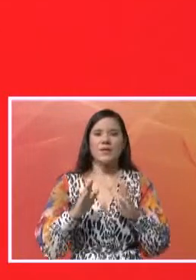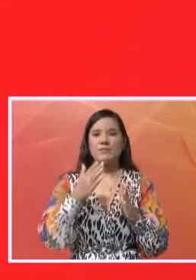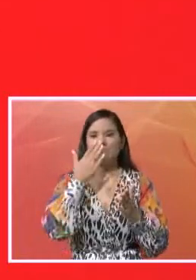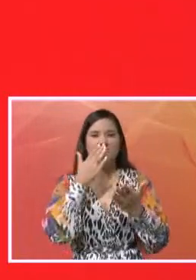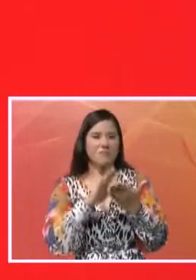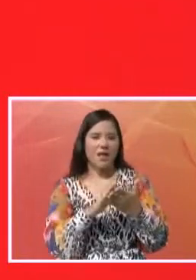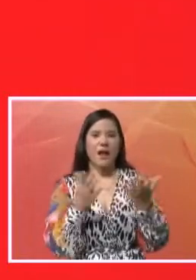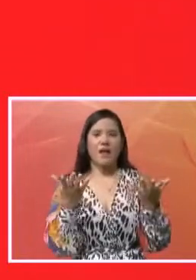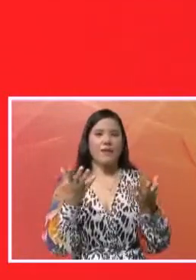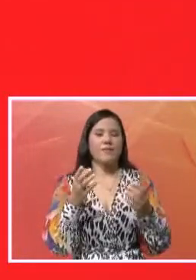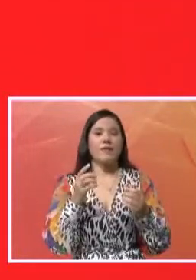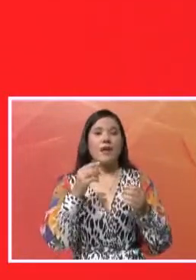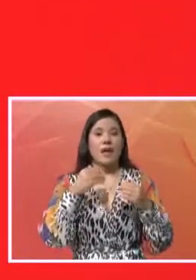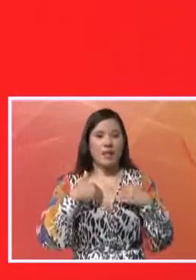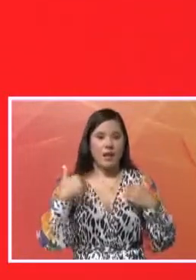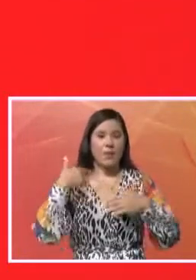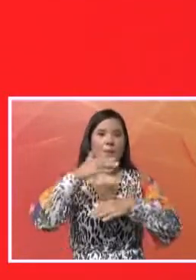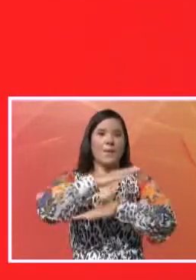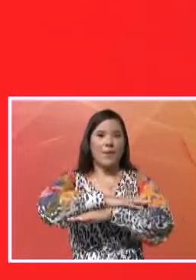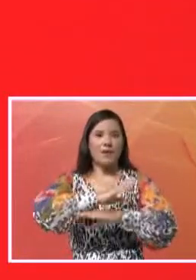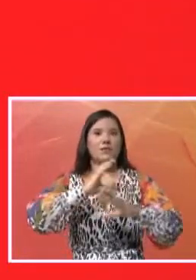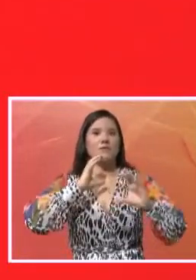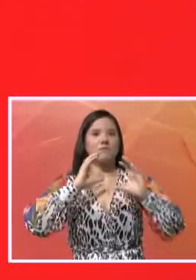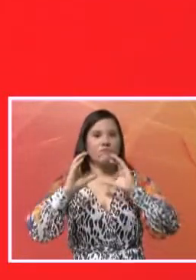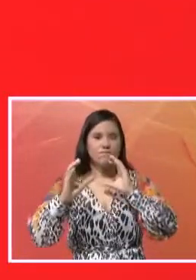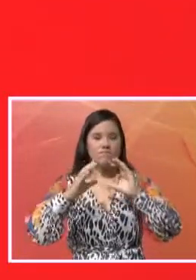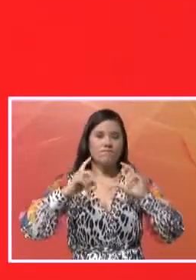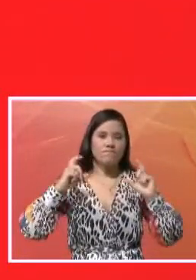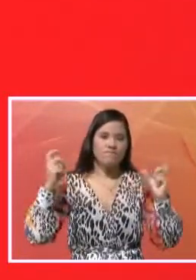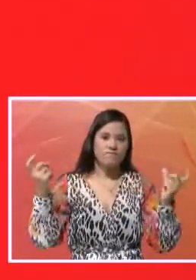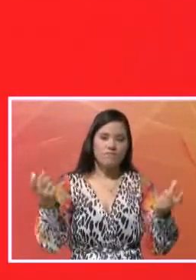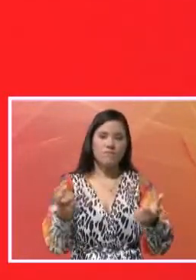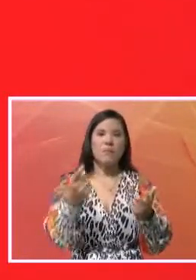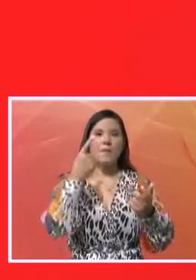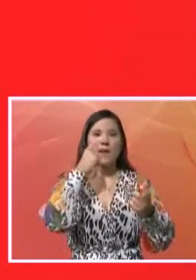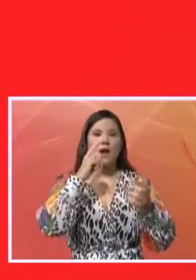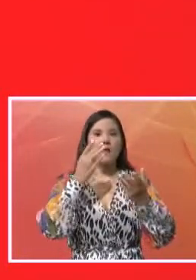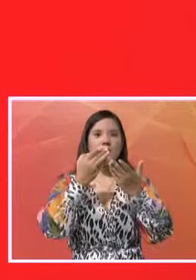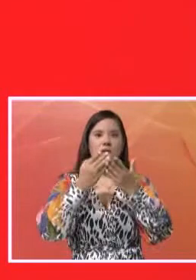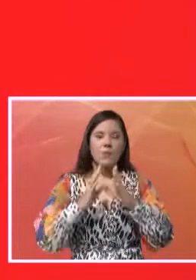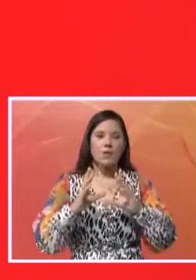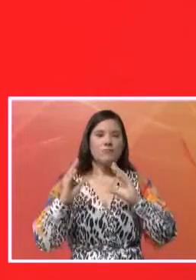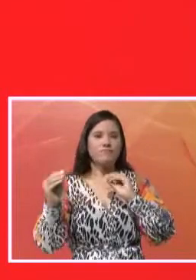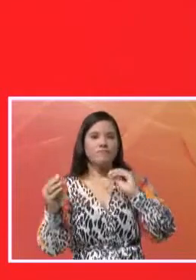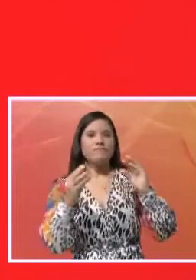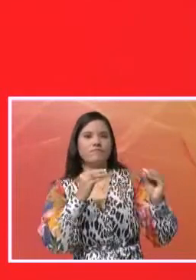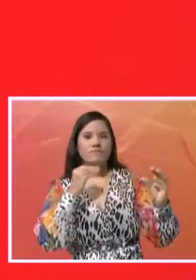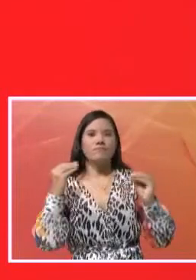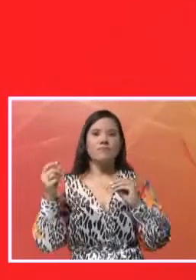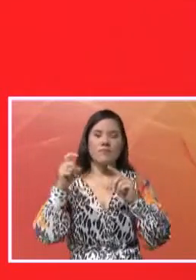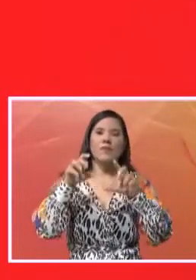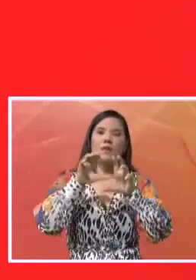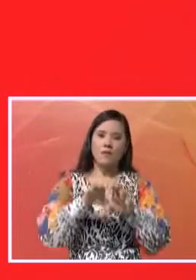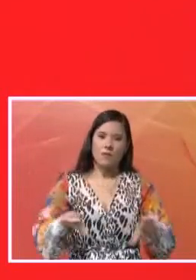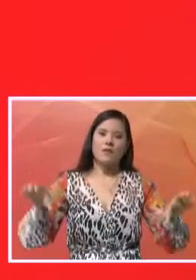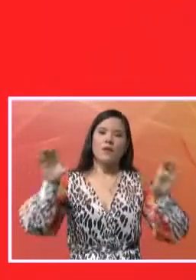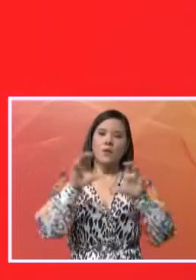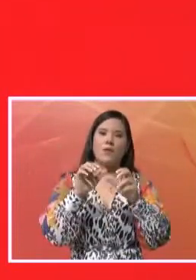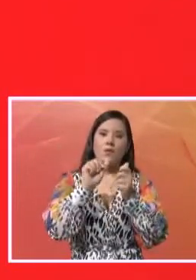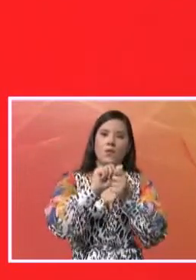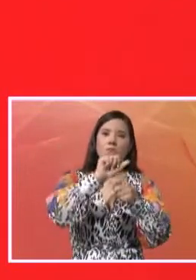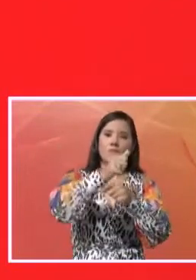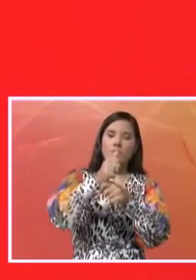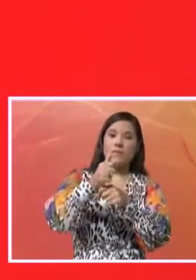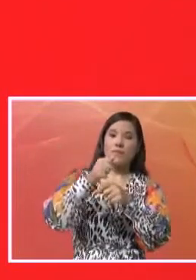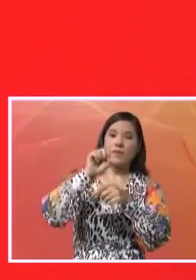para trabajar una mesa de diálogo modificar el catálogo de servicios eso ha sido un tema que hemos estado trabajando en conjunto con la sisalril